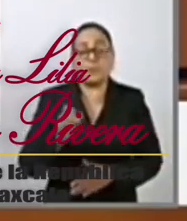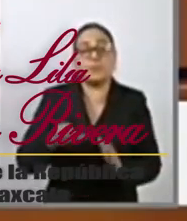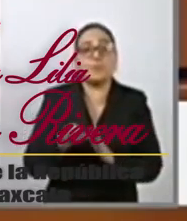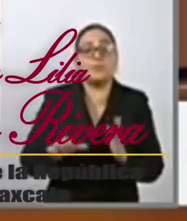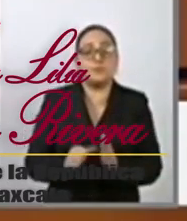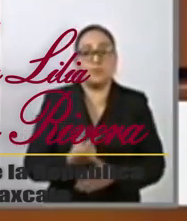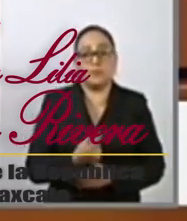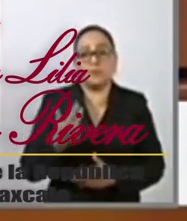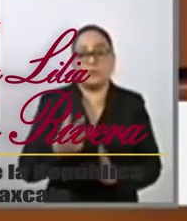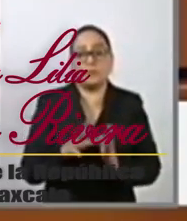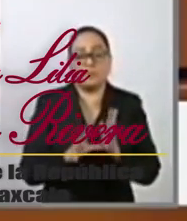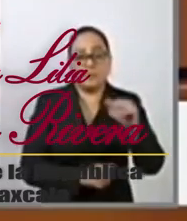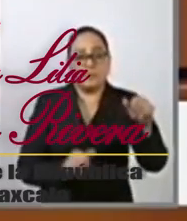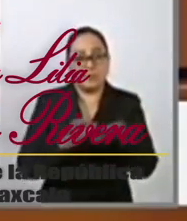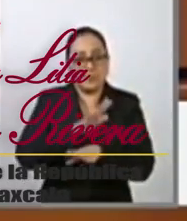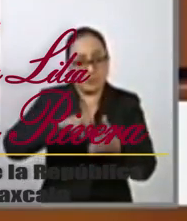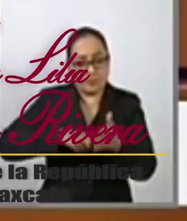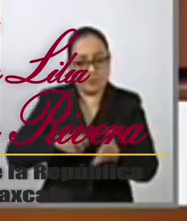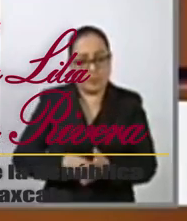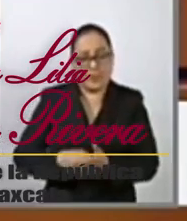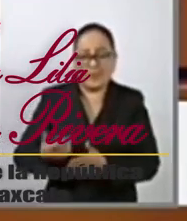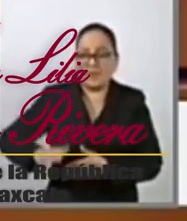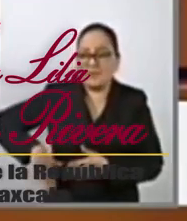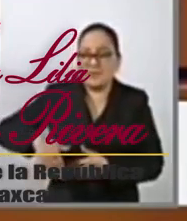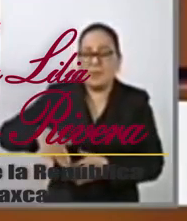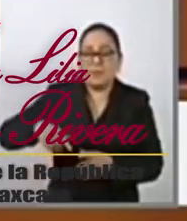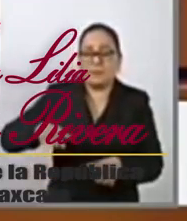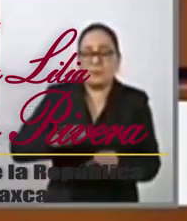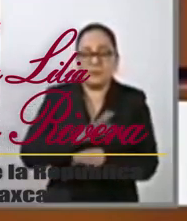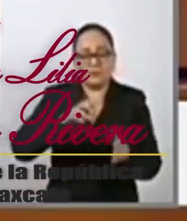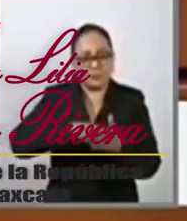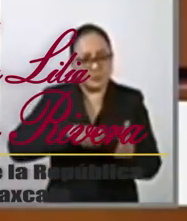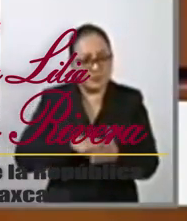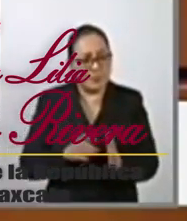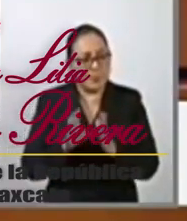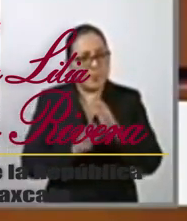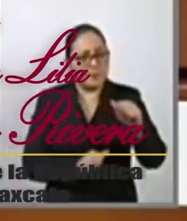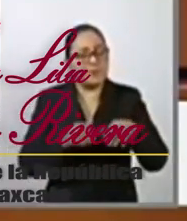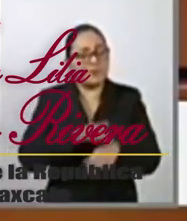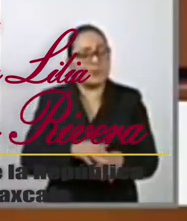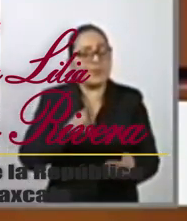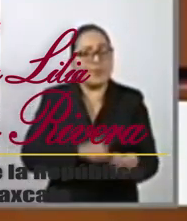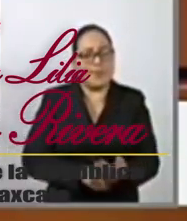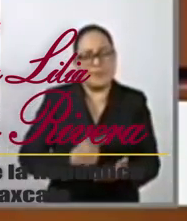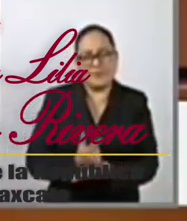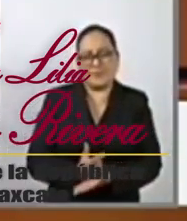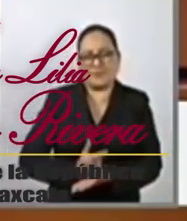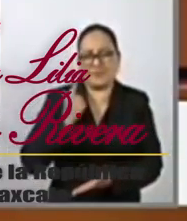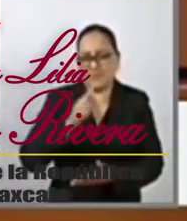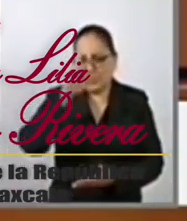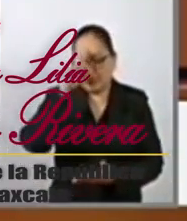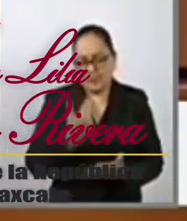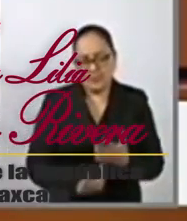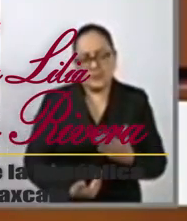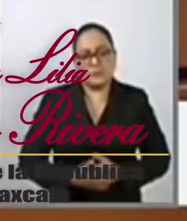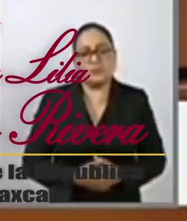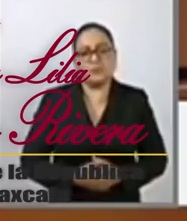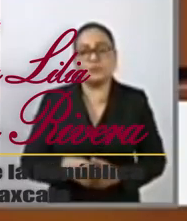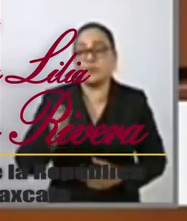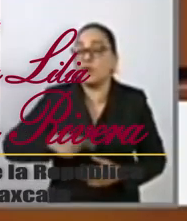nuestra Carta Magna con las recientes reformas constitucionales en materia de delitos graves. Las comisiones